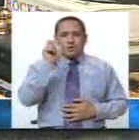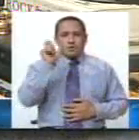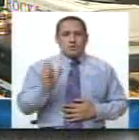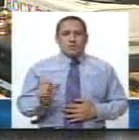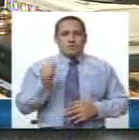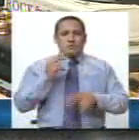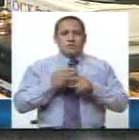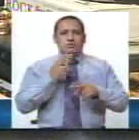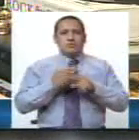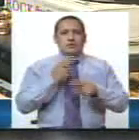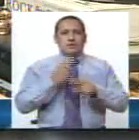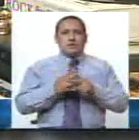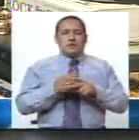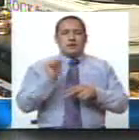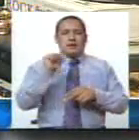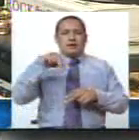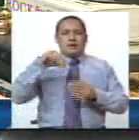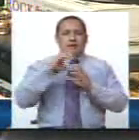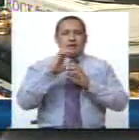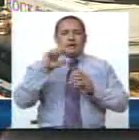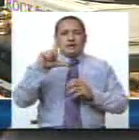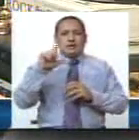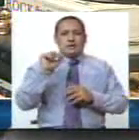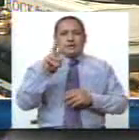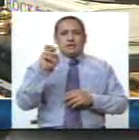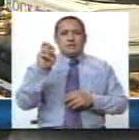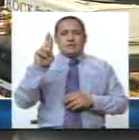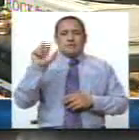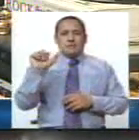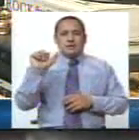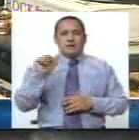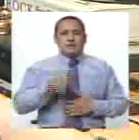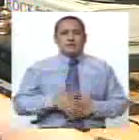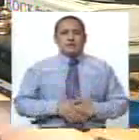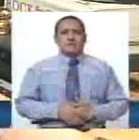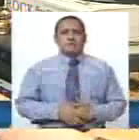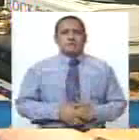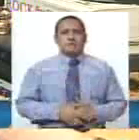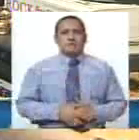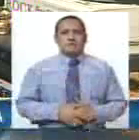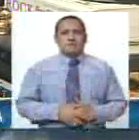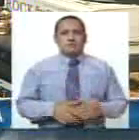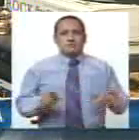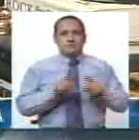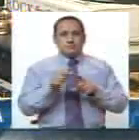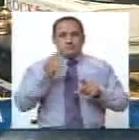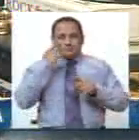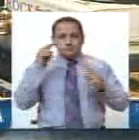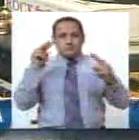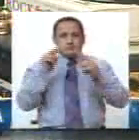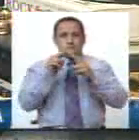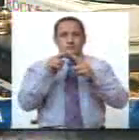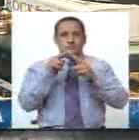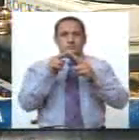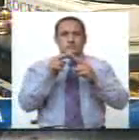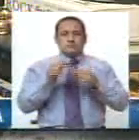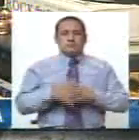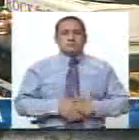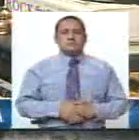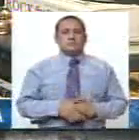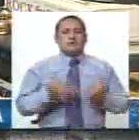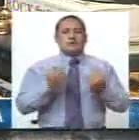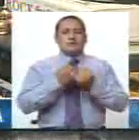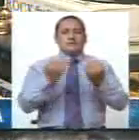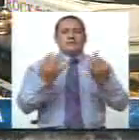señor Ángel Vera, ¿no?, le reconozca en